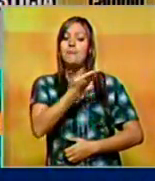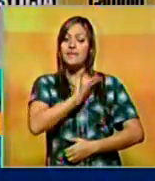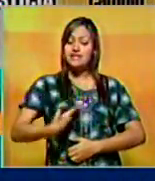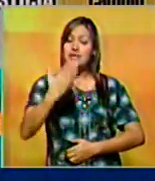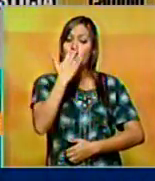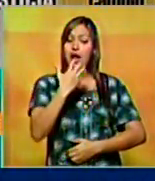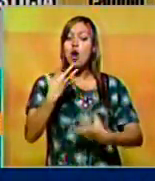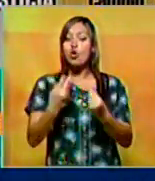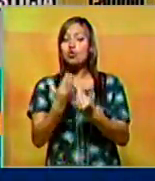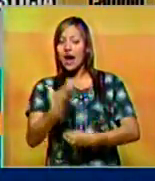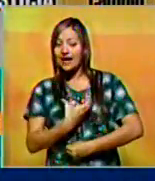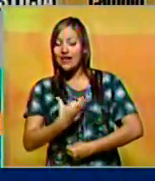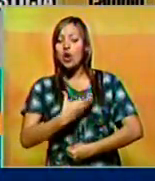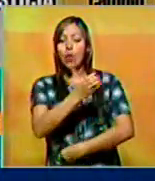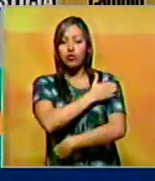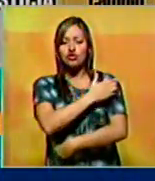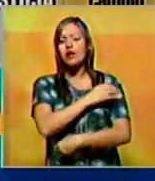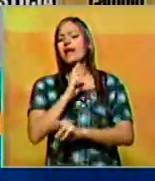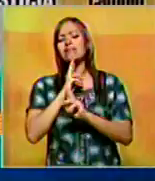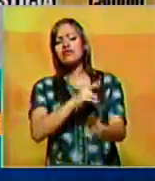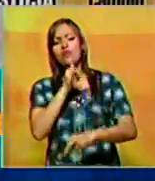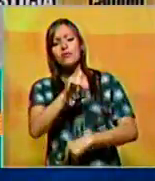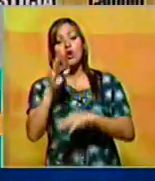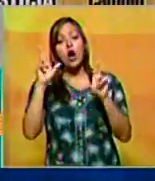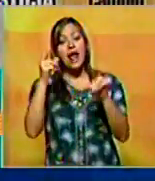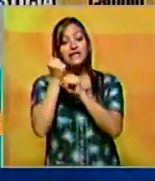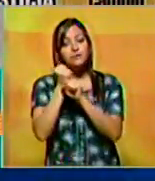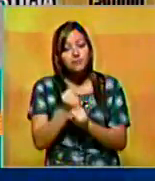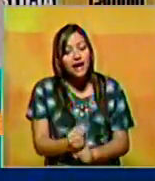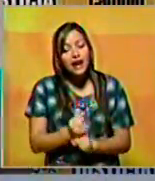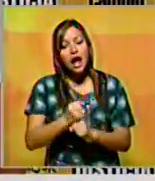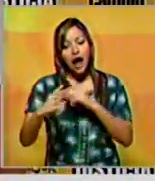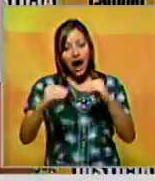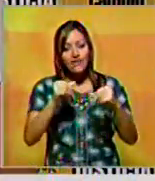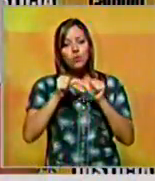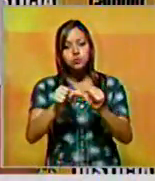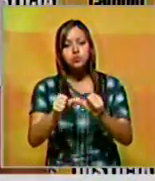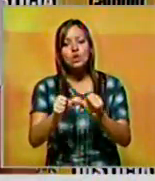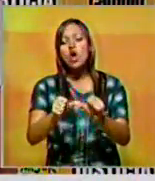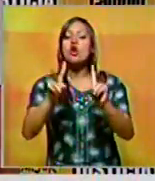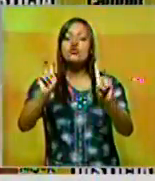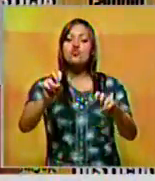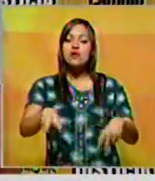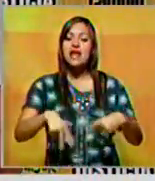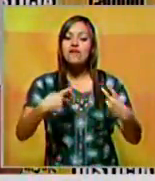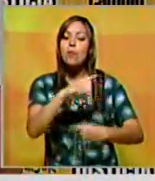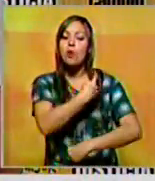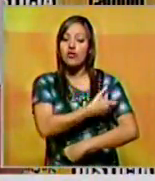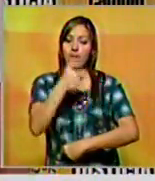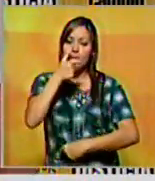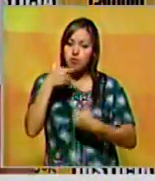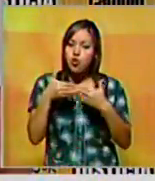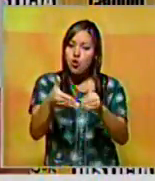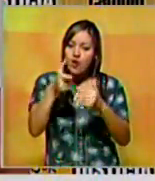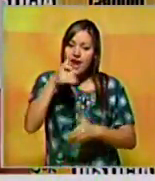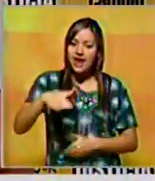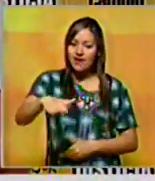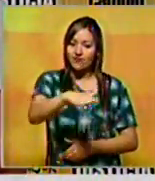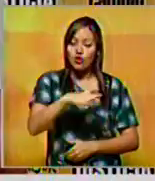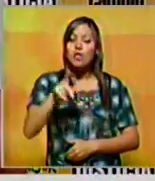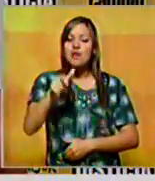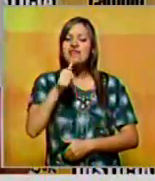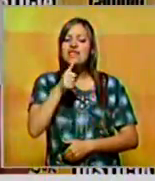Maduro y los alcaldes opositores, Borges destacó que espera que el diálogo trascienda y se logre la renovación de los poderes públicos y se designe a